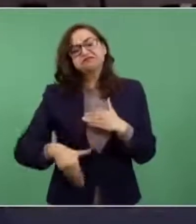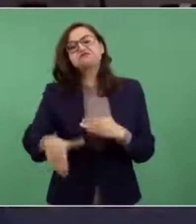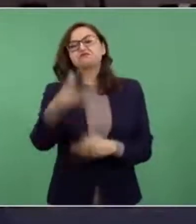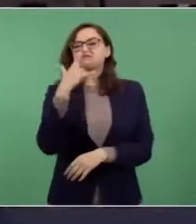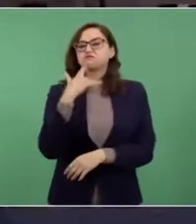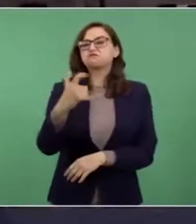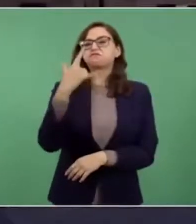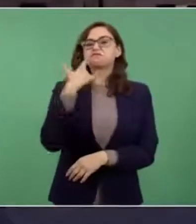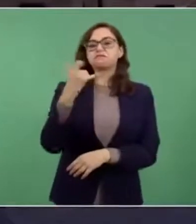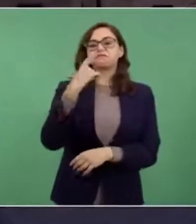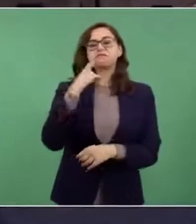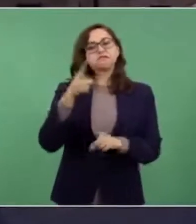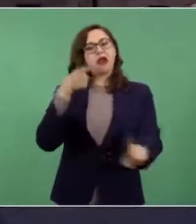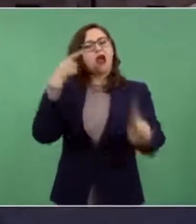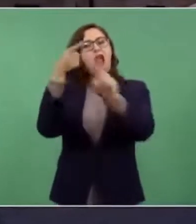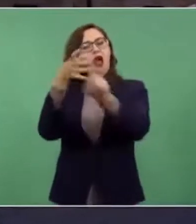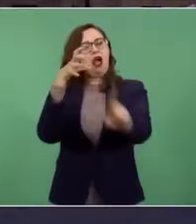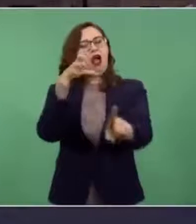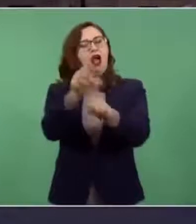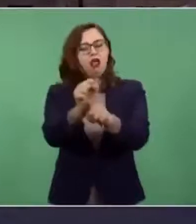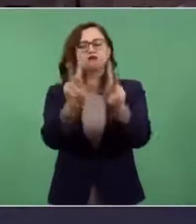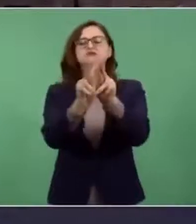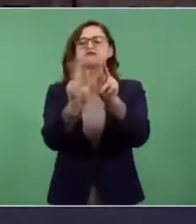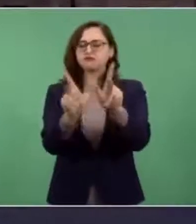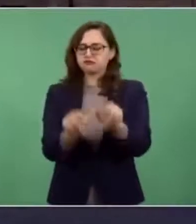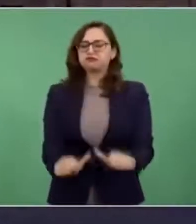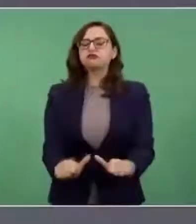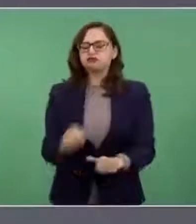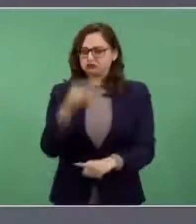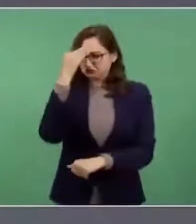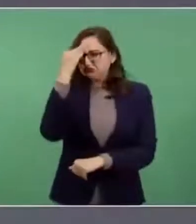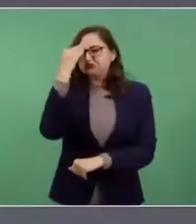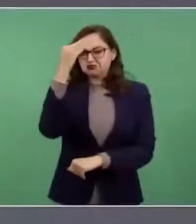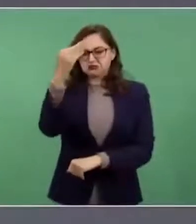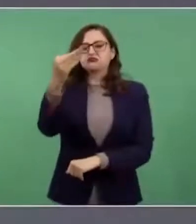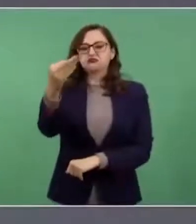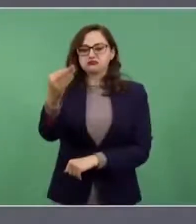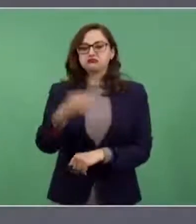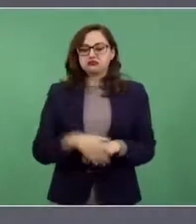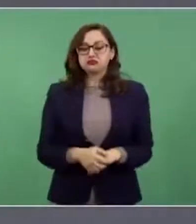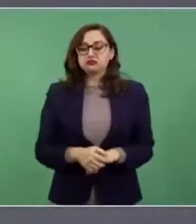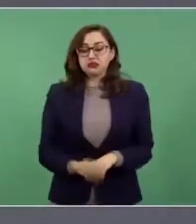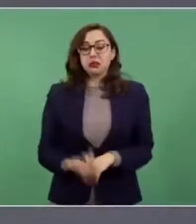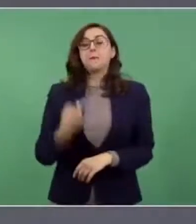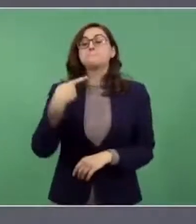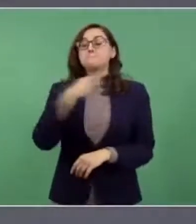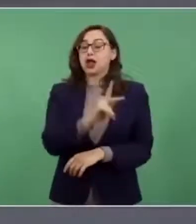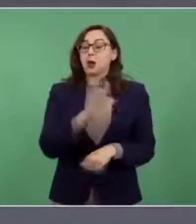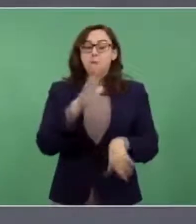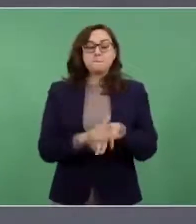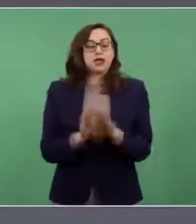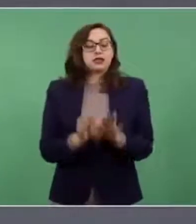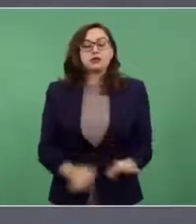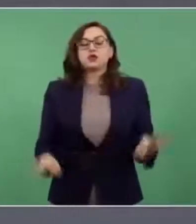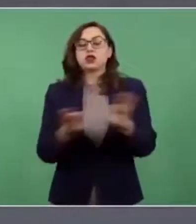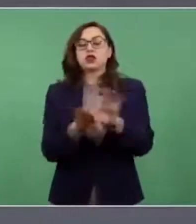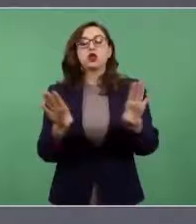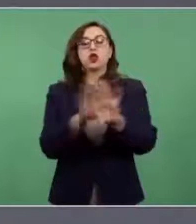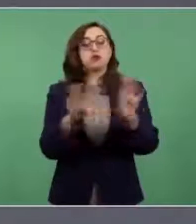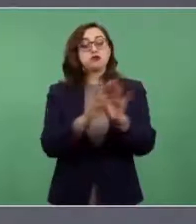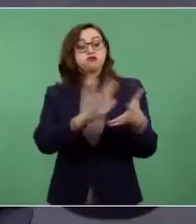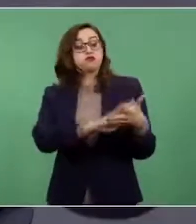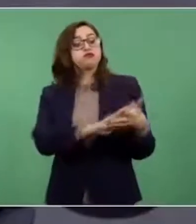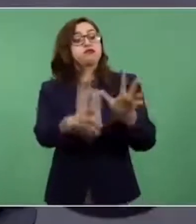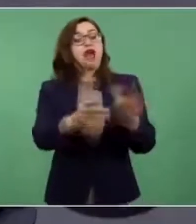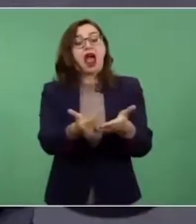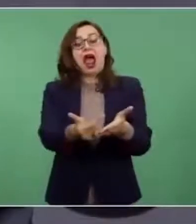país, pero la fórmula más segura es atender las causas de fondo que generan la inseguridad